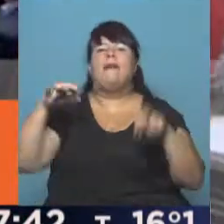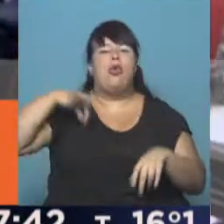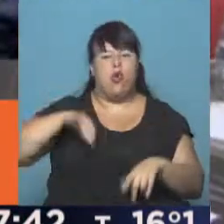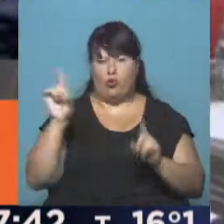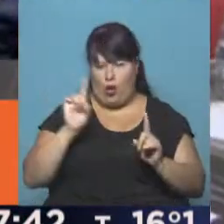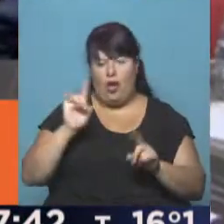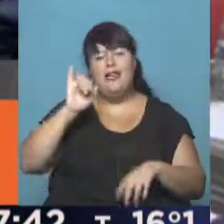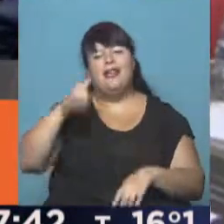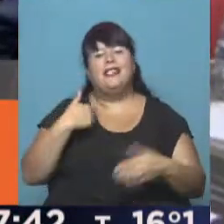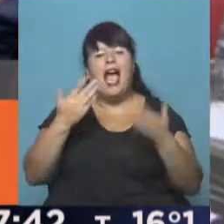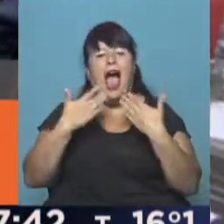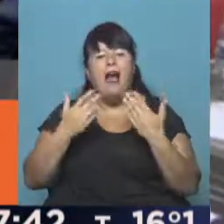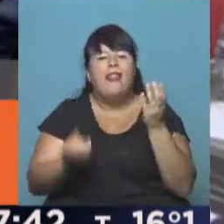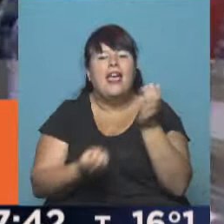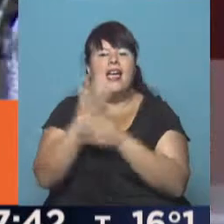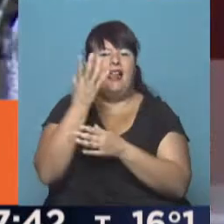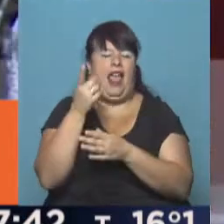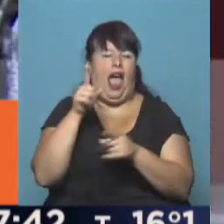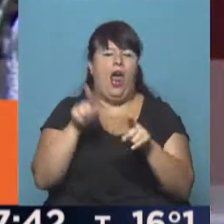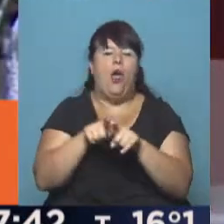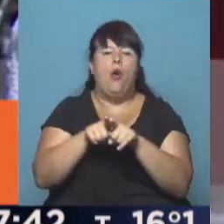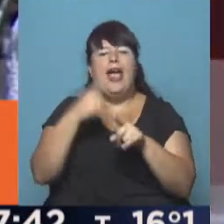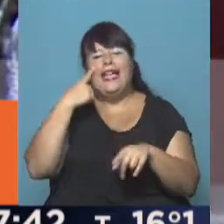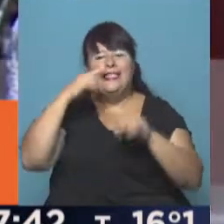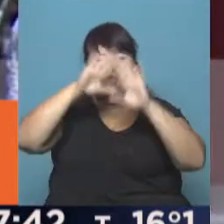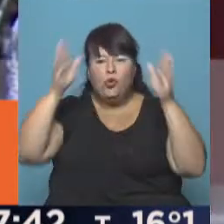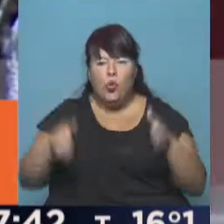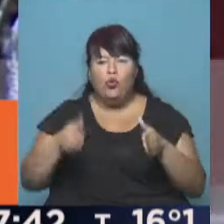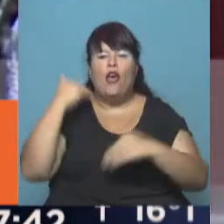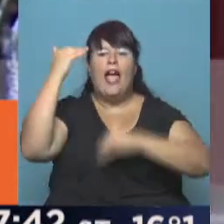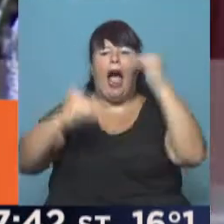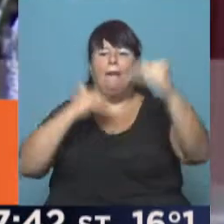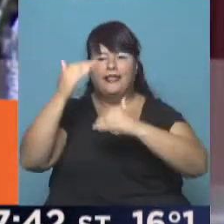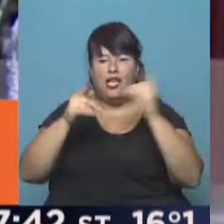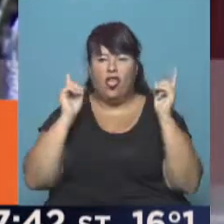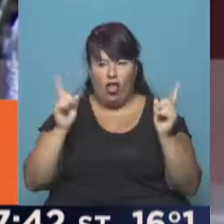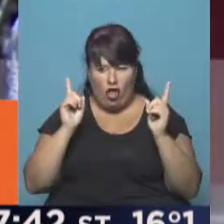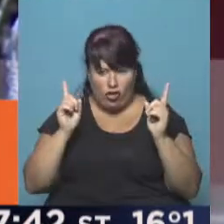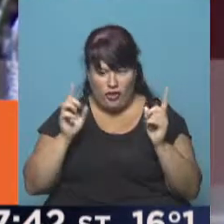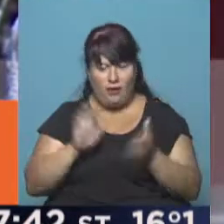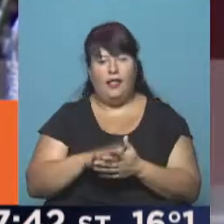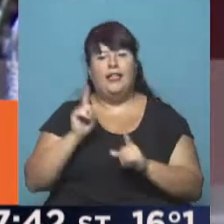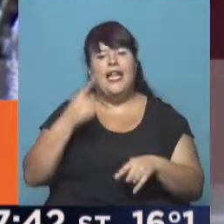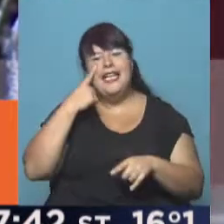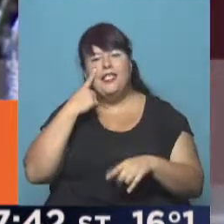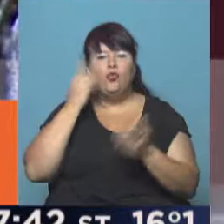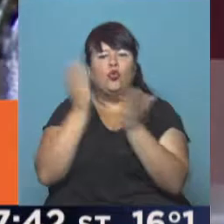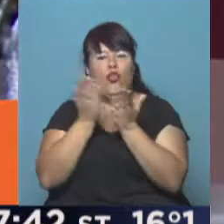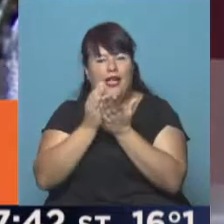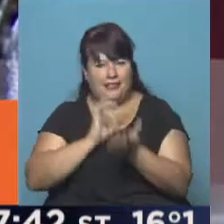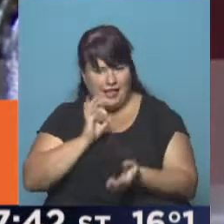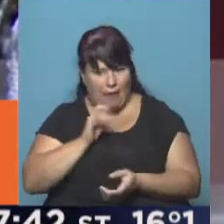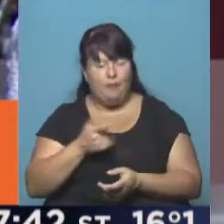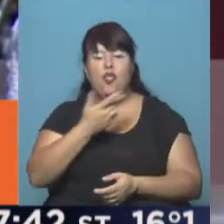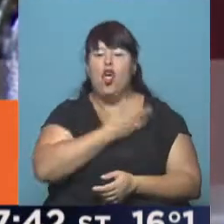salarial, sí hablar de la creación del Instituto de Capacitación Docente e Instituto de Evaluación.